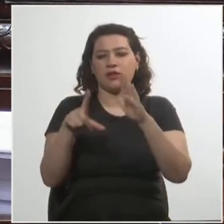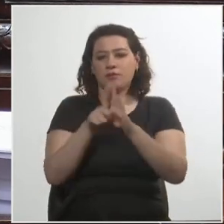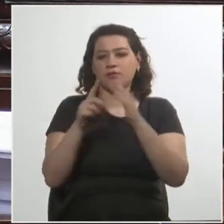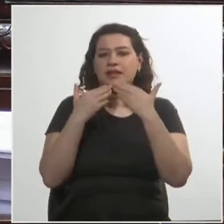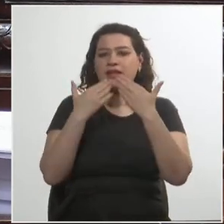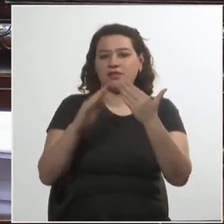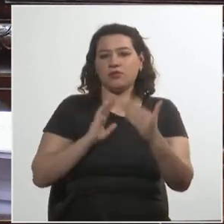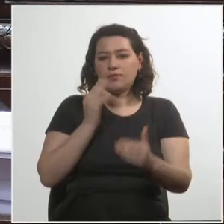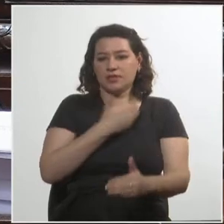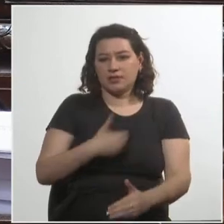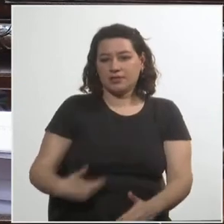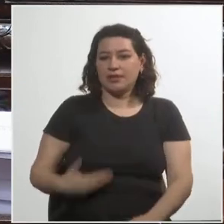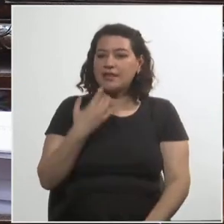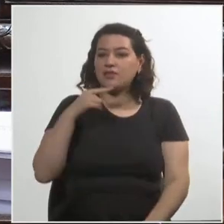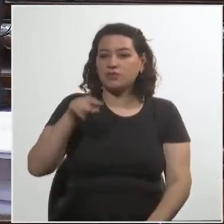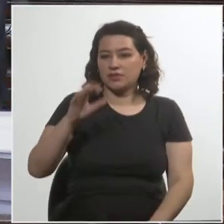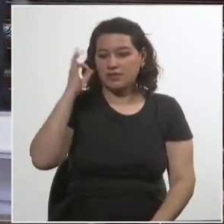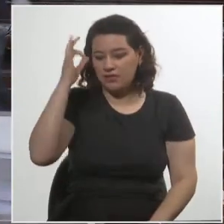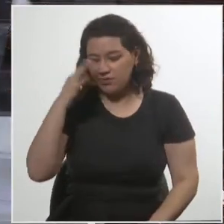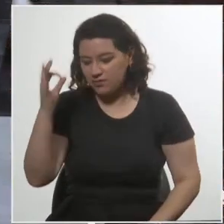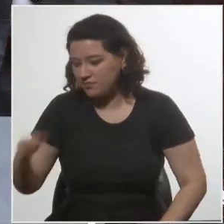ley Muchas gracias señor presidente